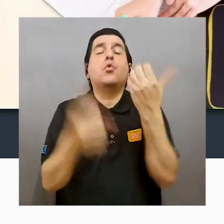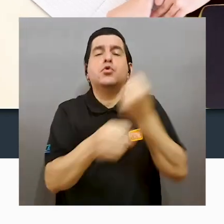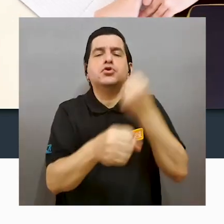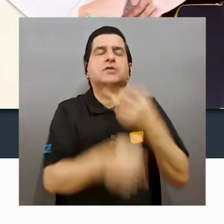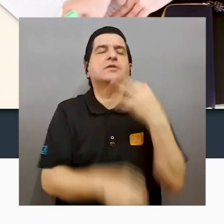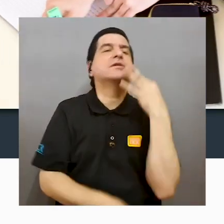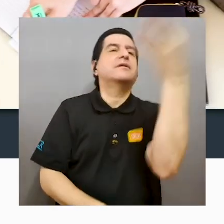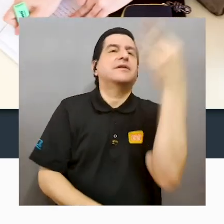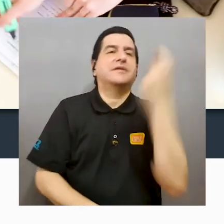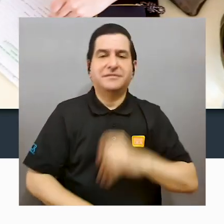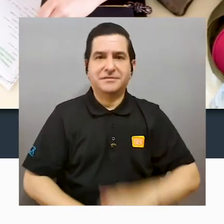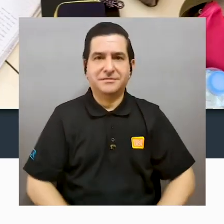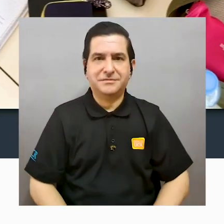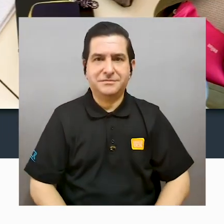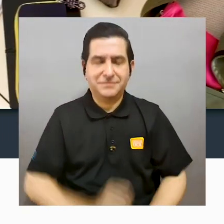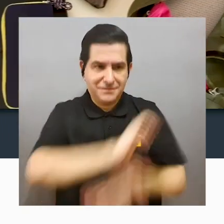hacer.